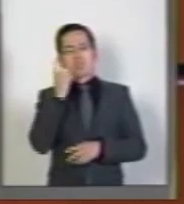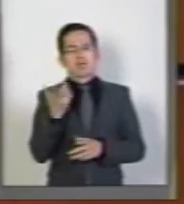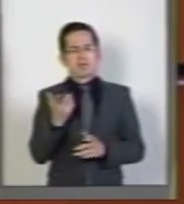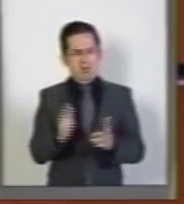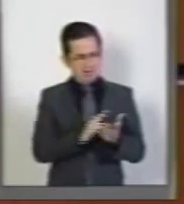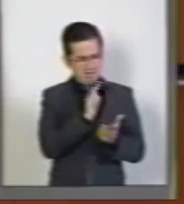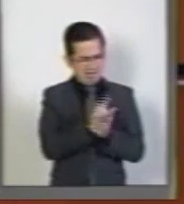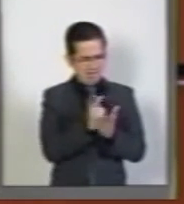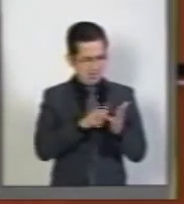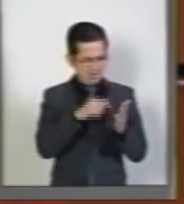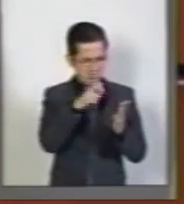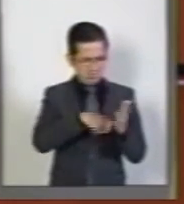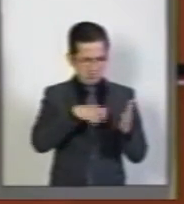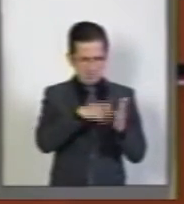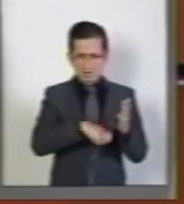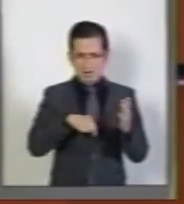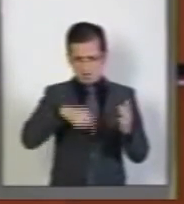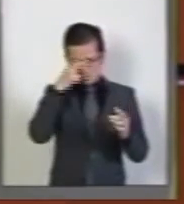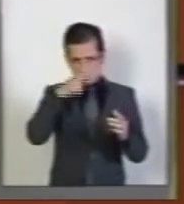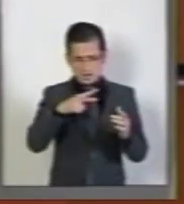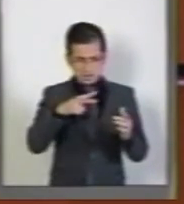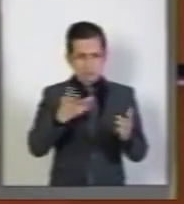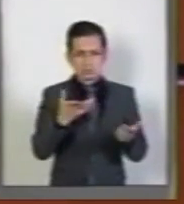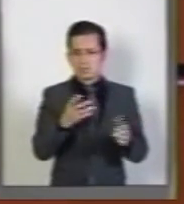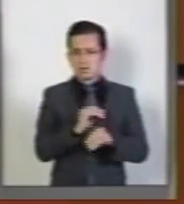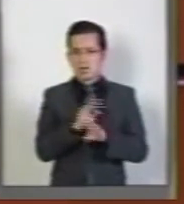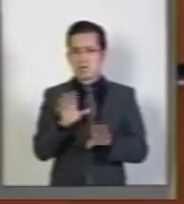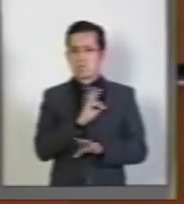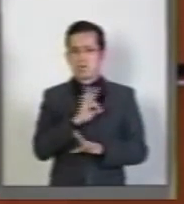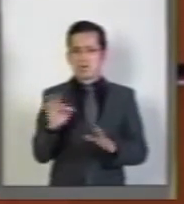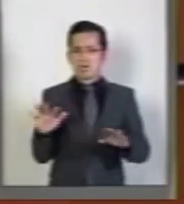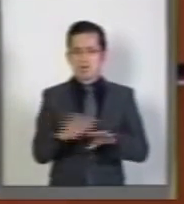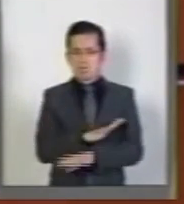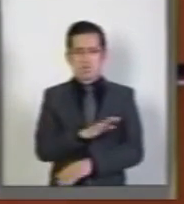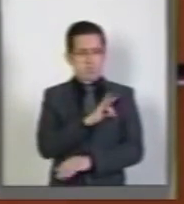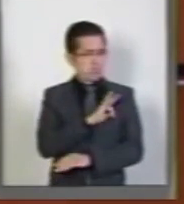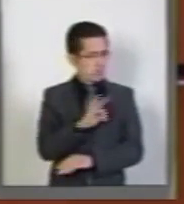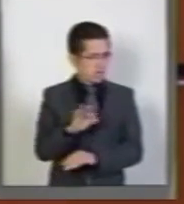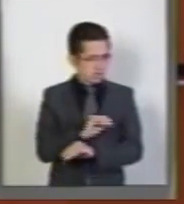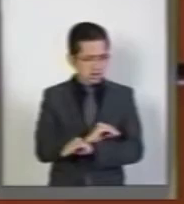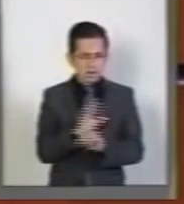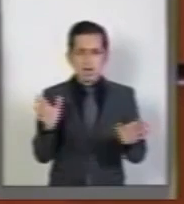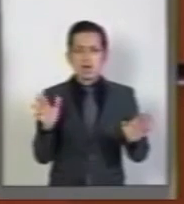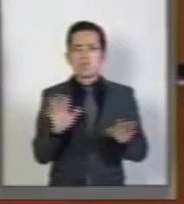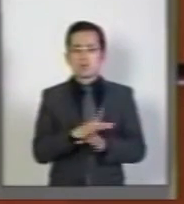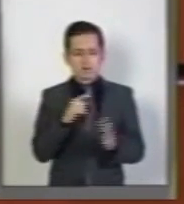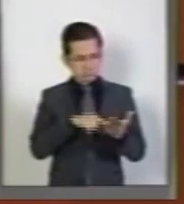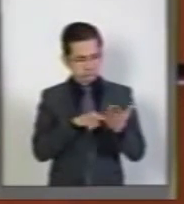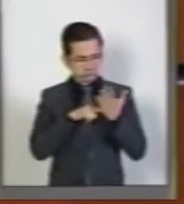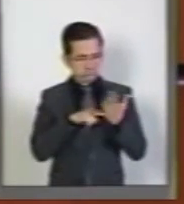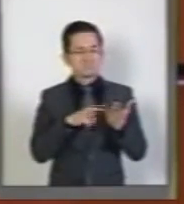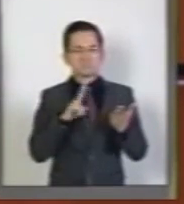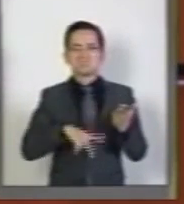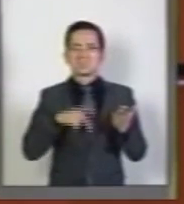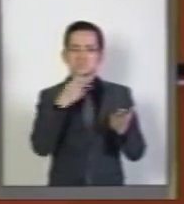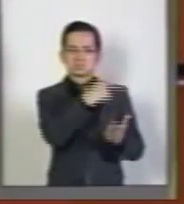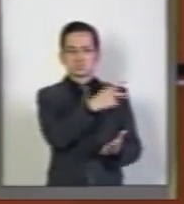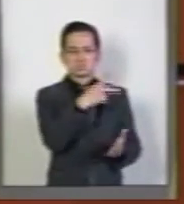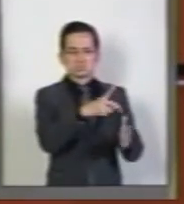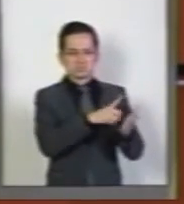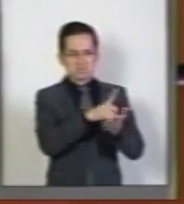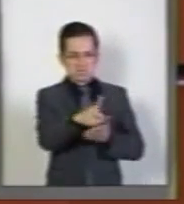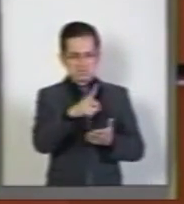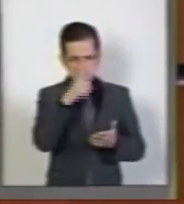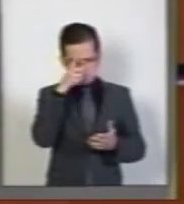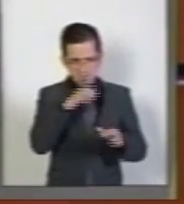por supuesto que son modificables, sobre todo si está demostrado que violentan derechos laborales y humanos, como es